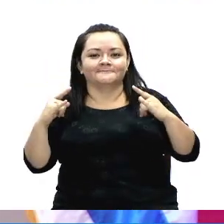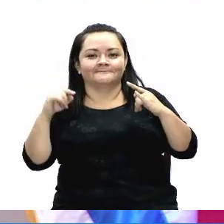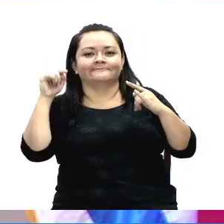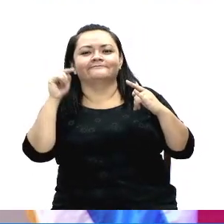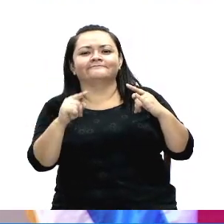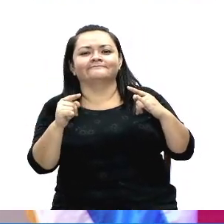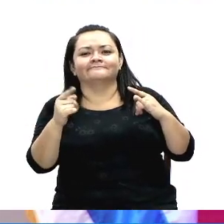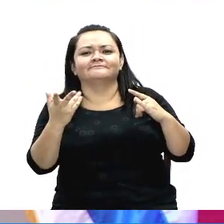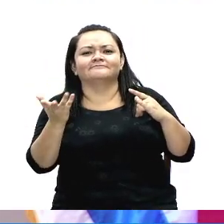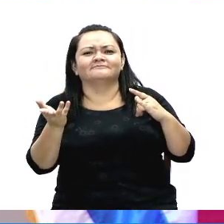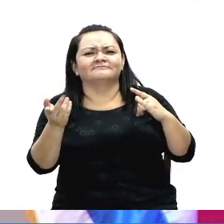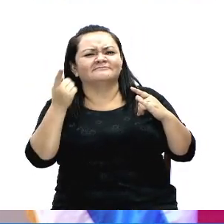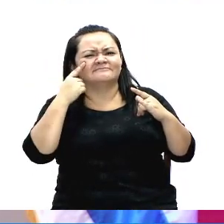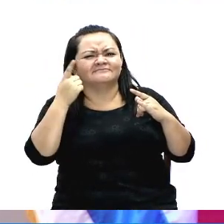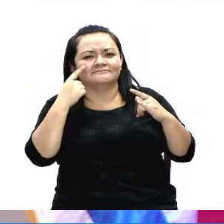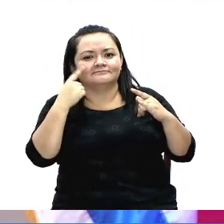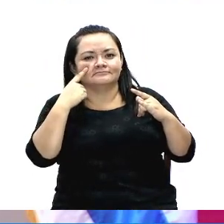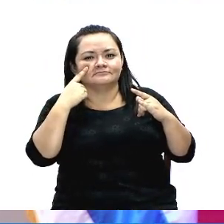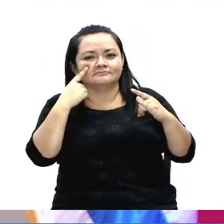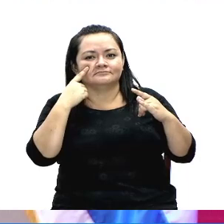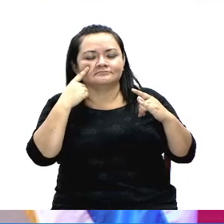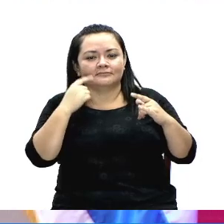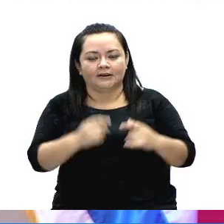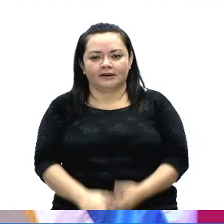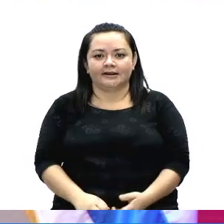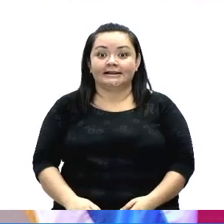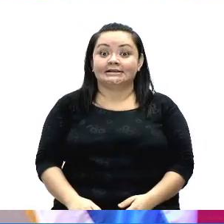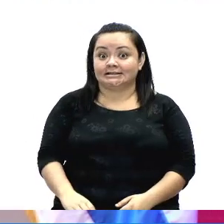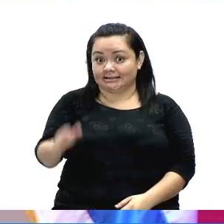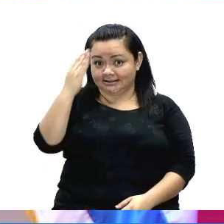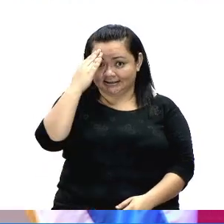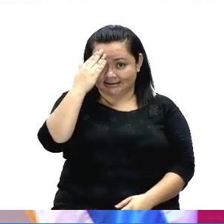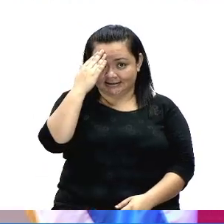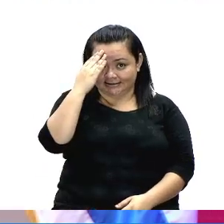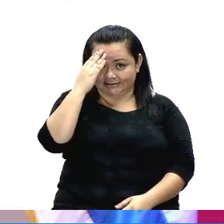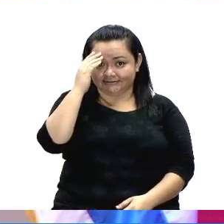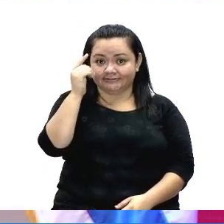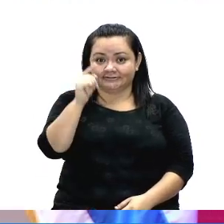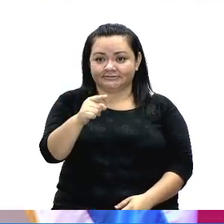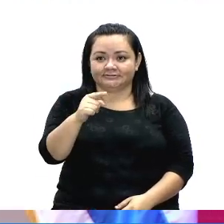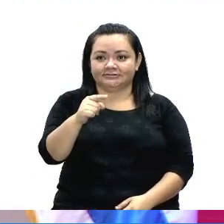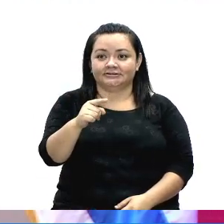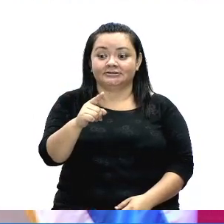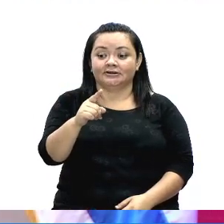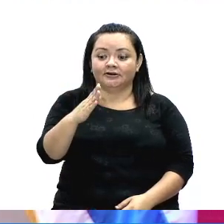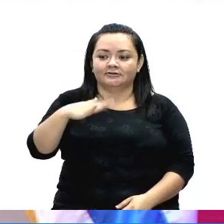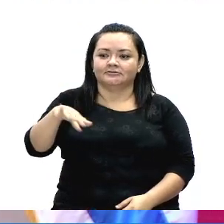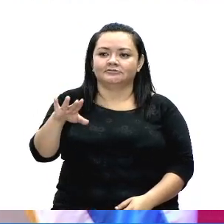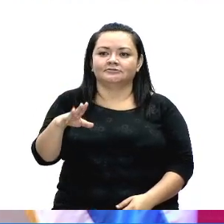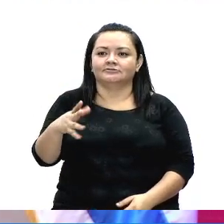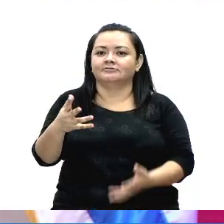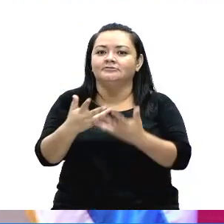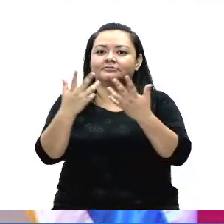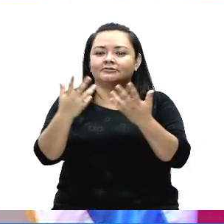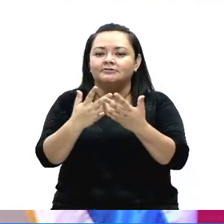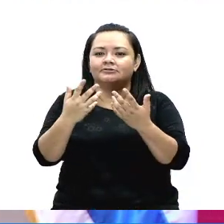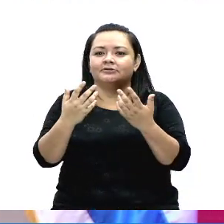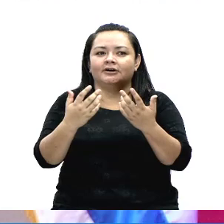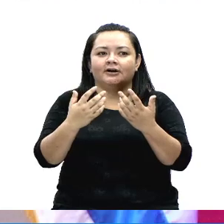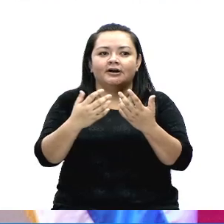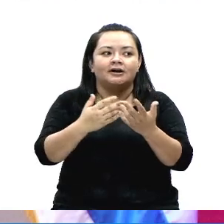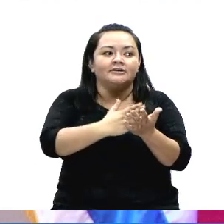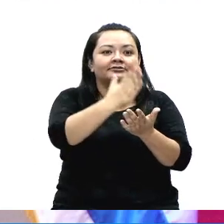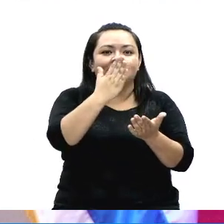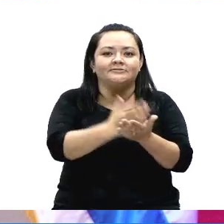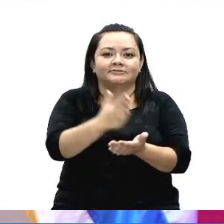hermano sabía usted que hay especies que se van acomodando al